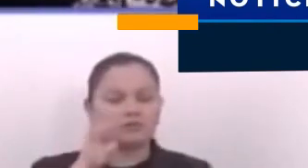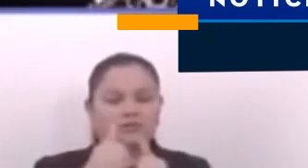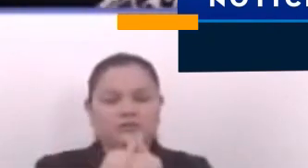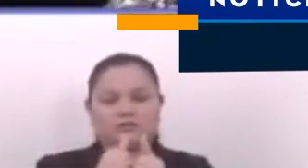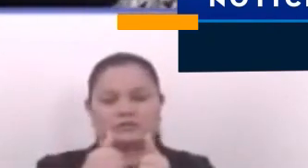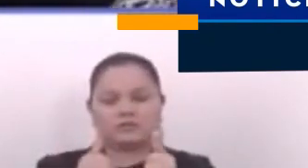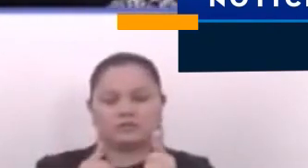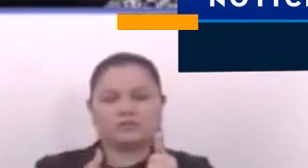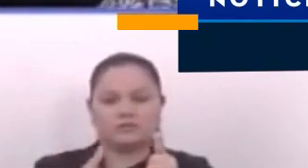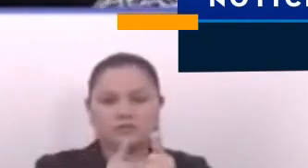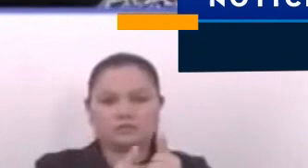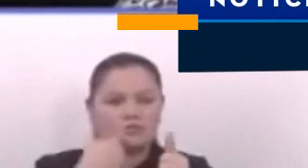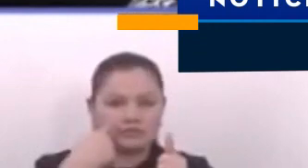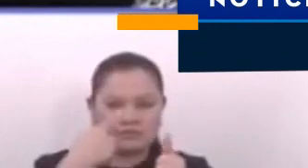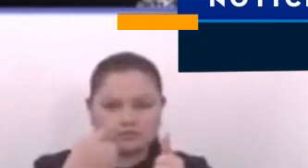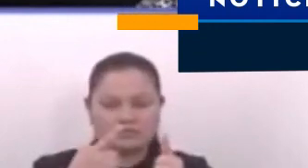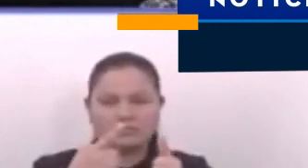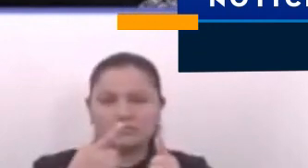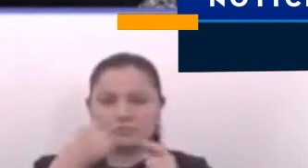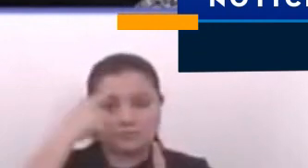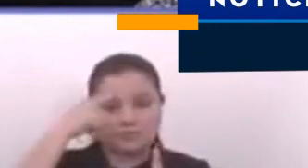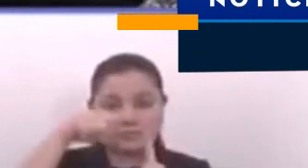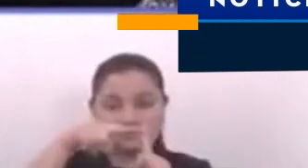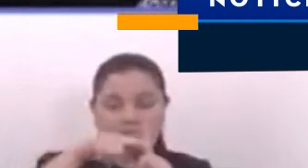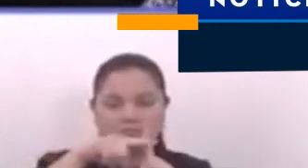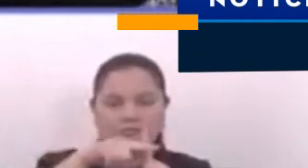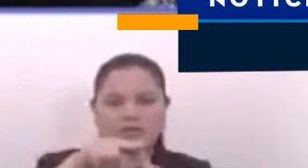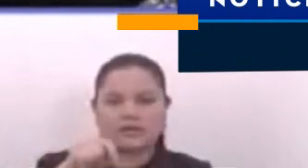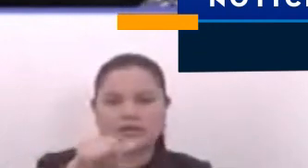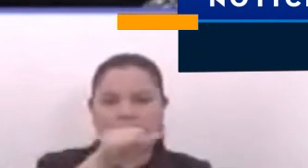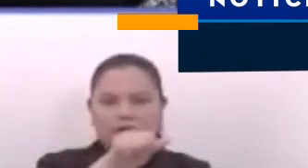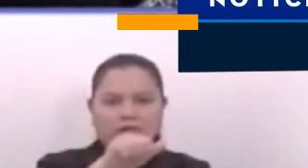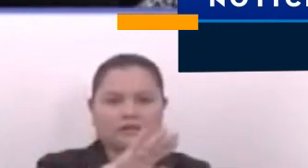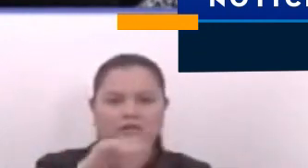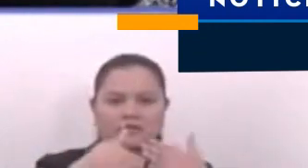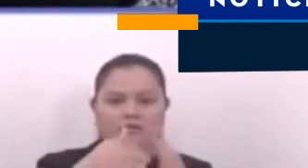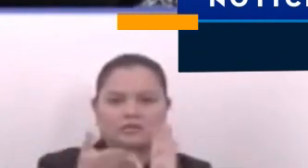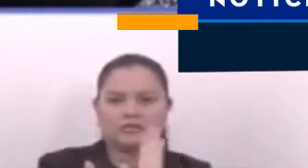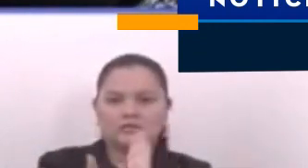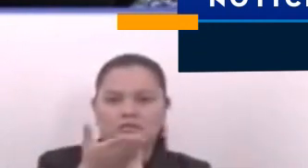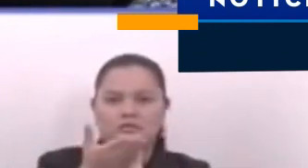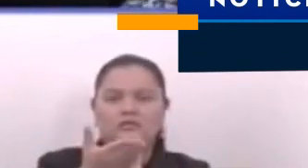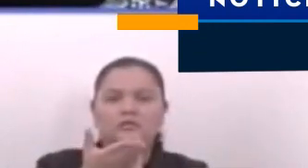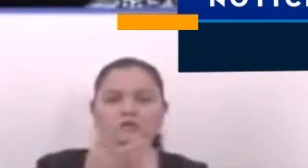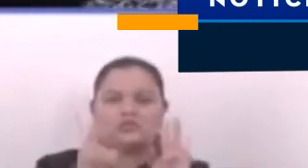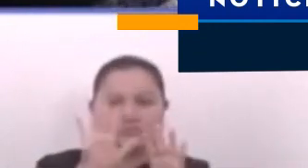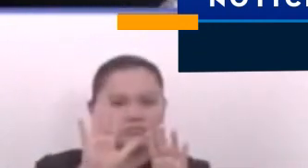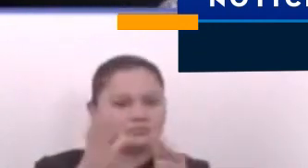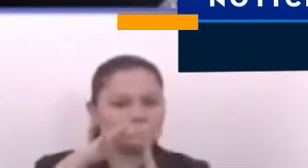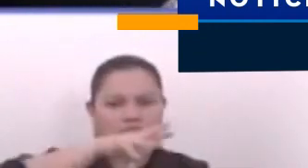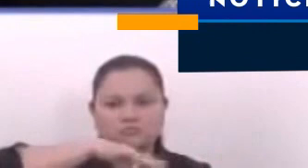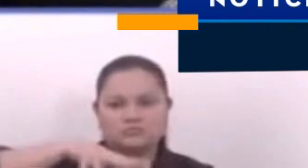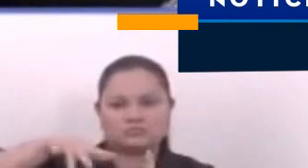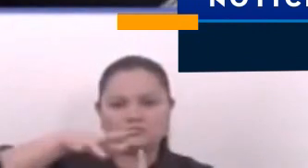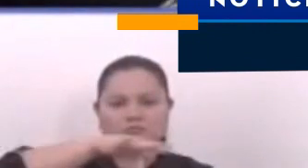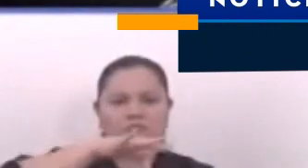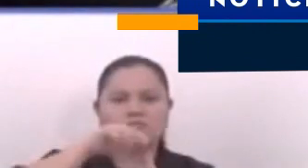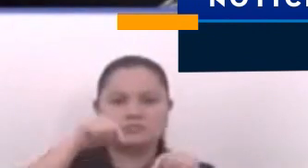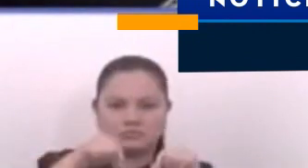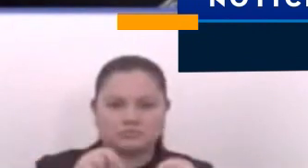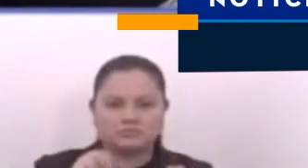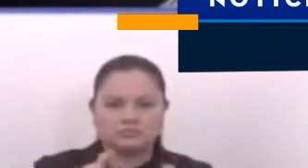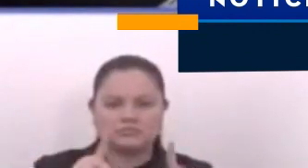algo que yo veía bastante positivo eliminar todo el desarrollo que había sobre temas específicos y ahora teniendo la